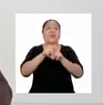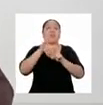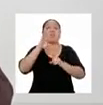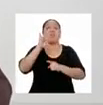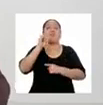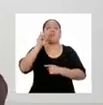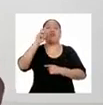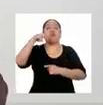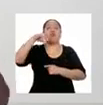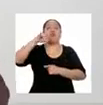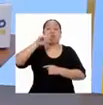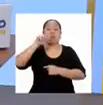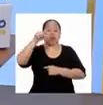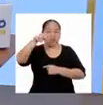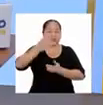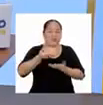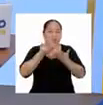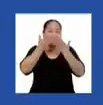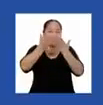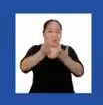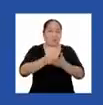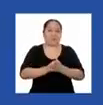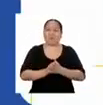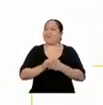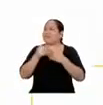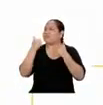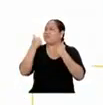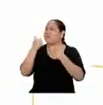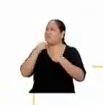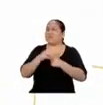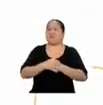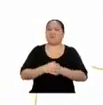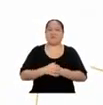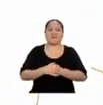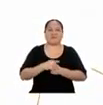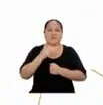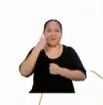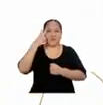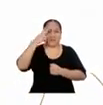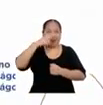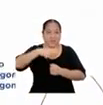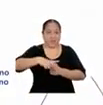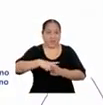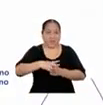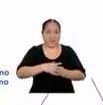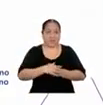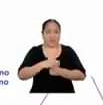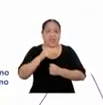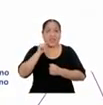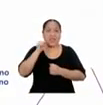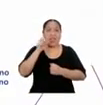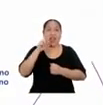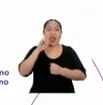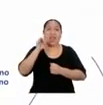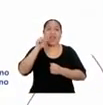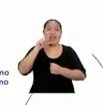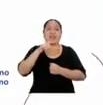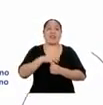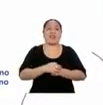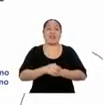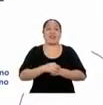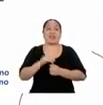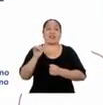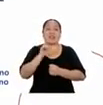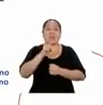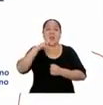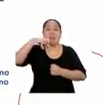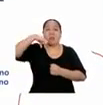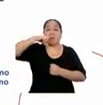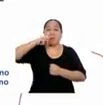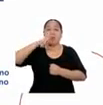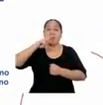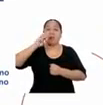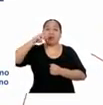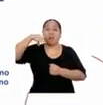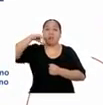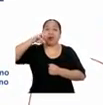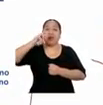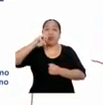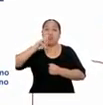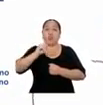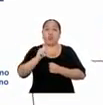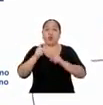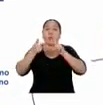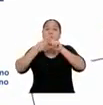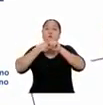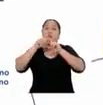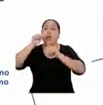fórmula que ahorita te hago recordar. ¡Genial! Como ves en la pantalla, el área del hexágono es igual al perímetro por la